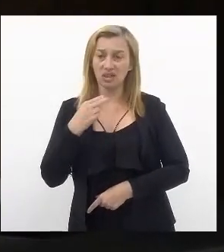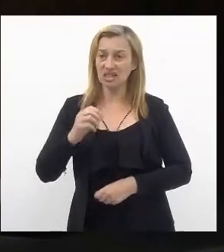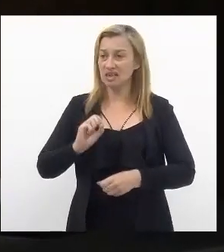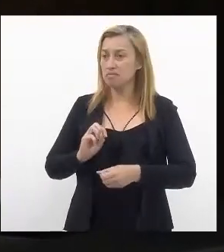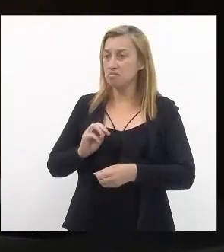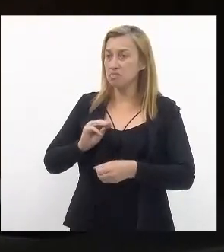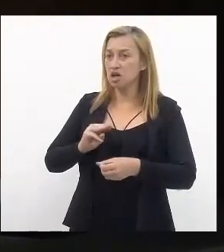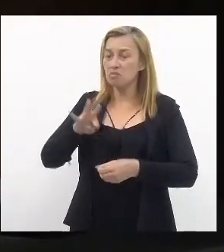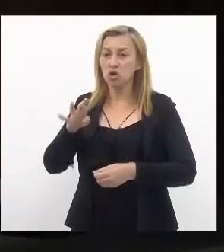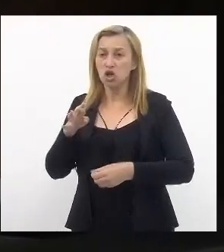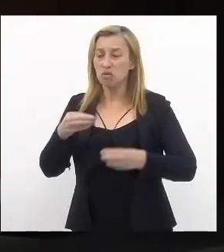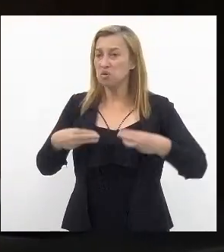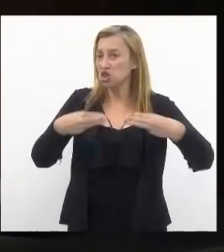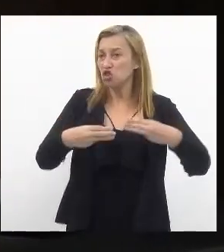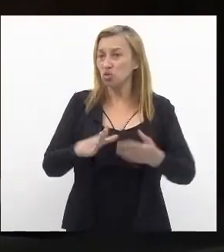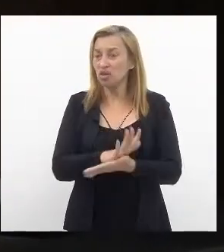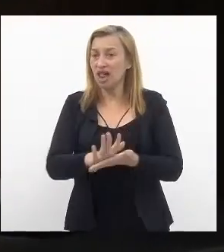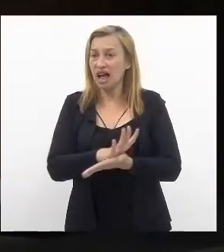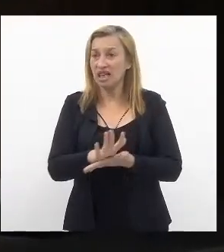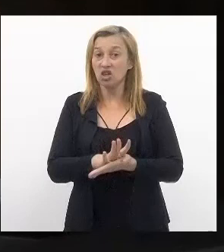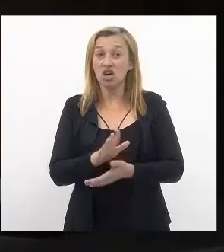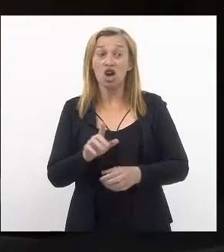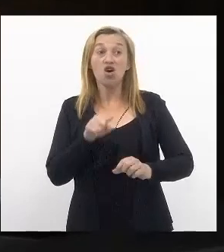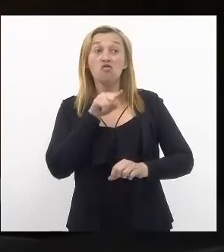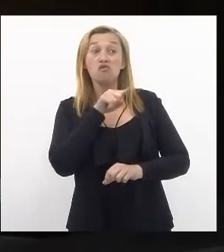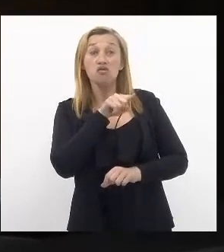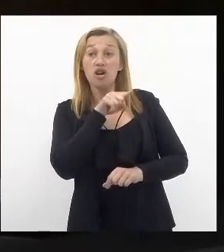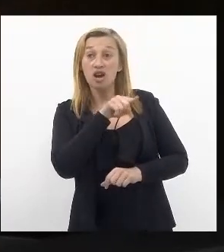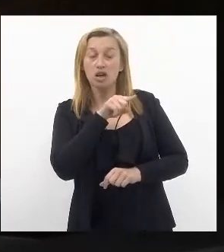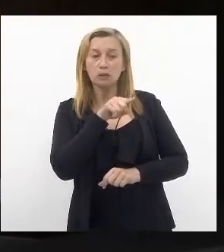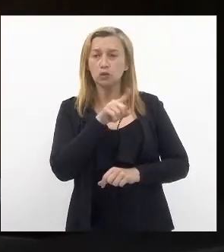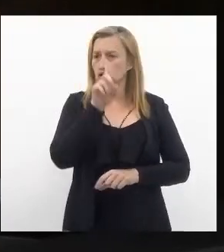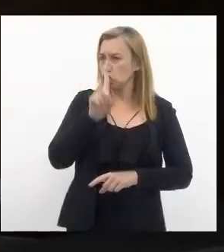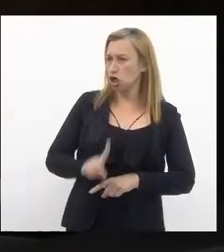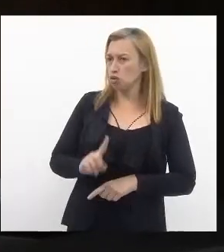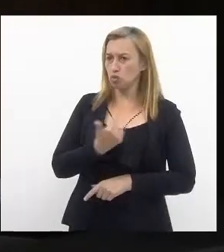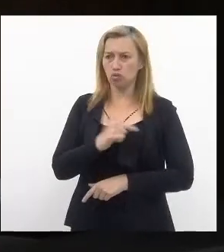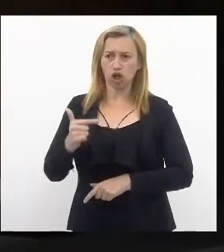ministro. El que no es del clan fulano no tiene derecho.